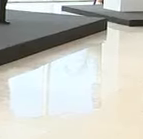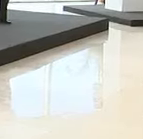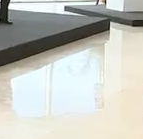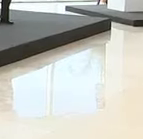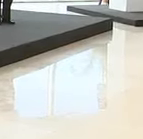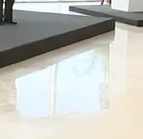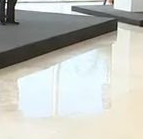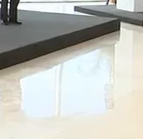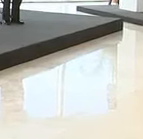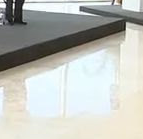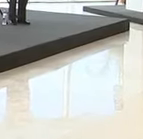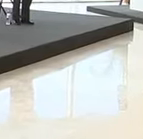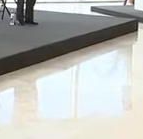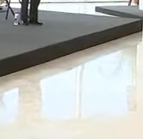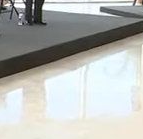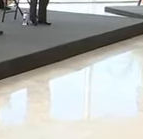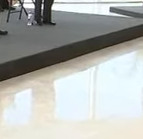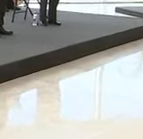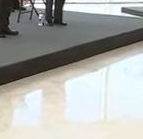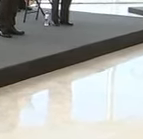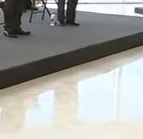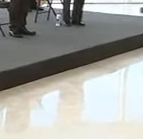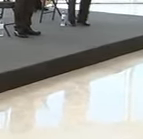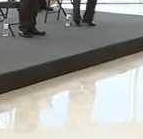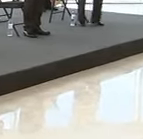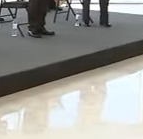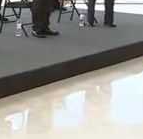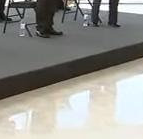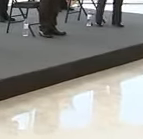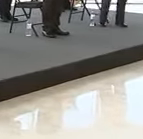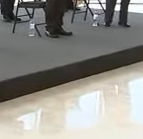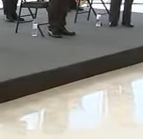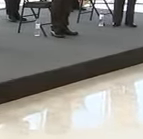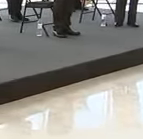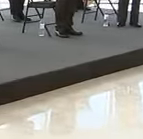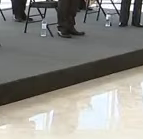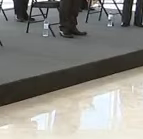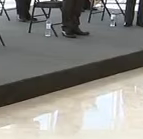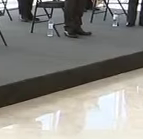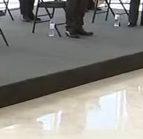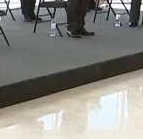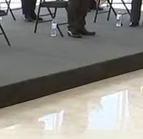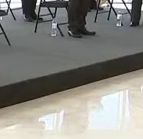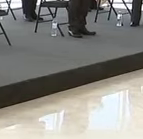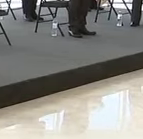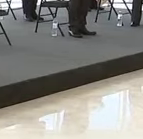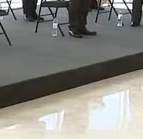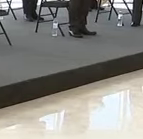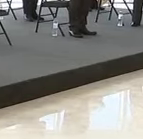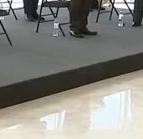Presidente Constitucional de los Estados Unidos Mexicanos, licenciado Andrés Manuel López Obrador.